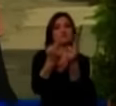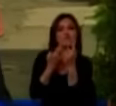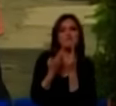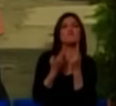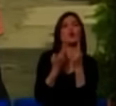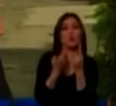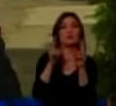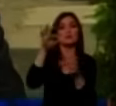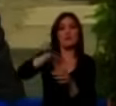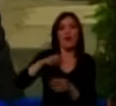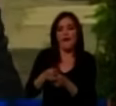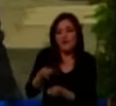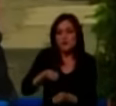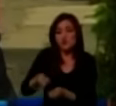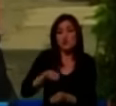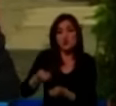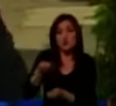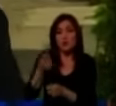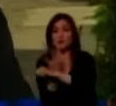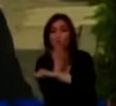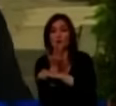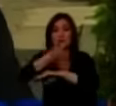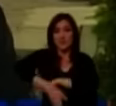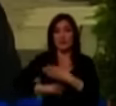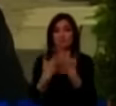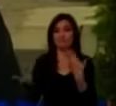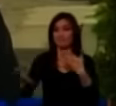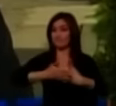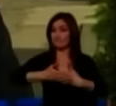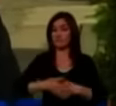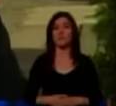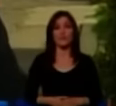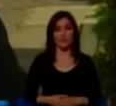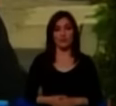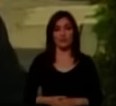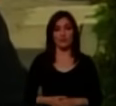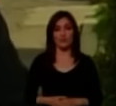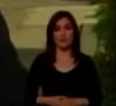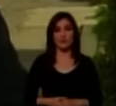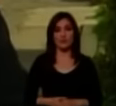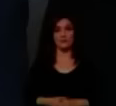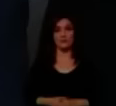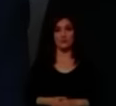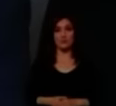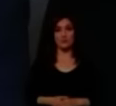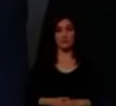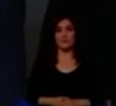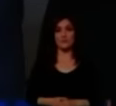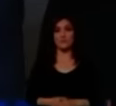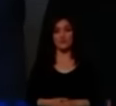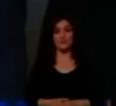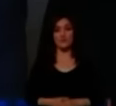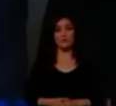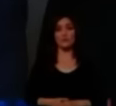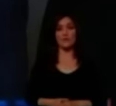resultados a propósito del conteo rápido 3 horas después del cierre de las urnas. Esto fue lo que dijo. Es decir,